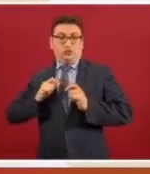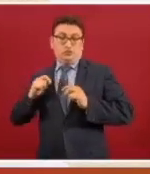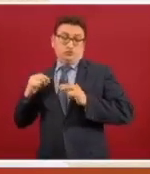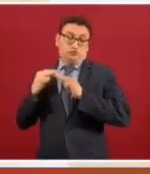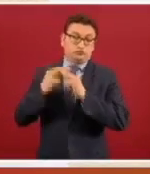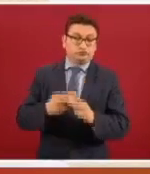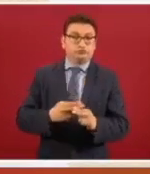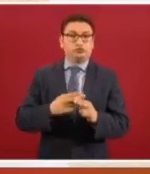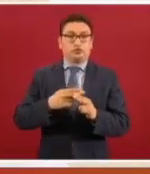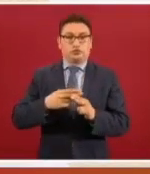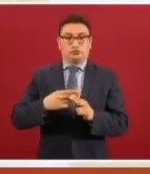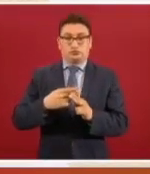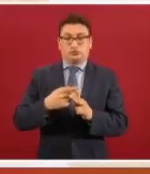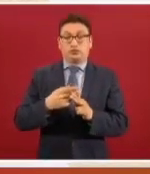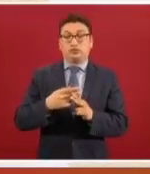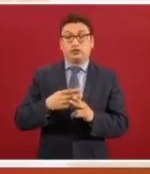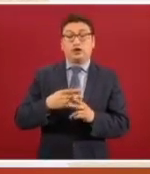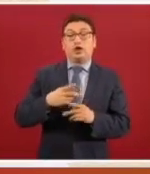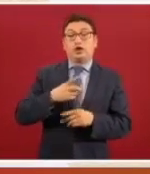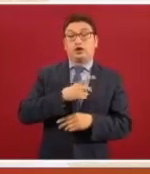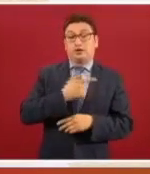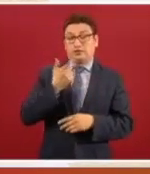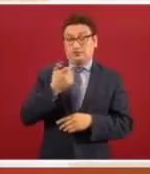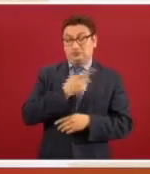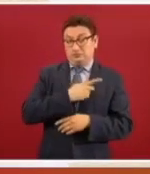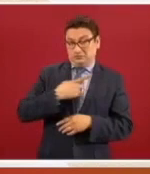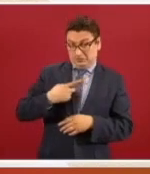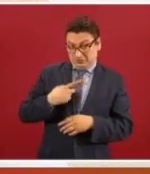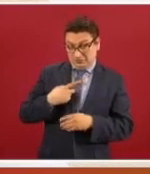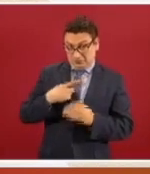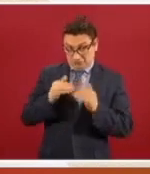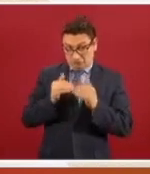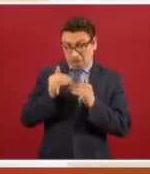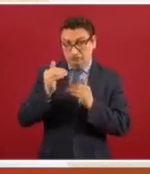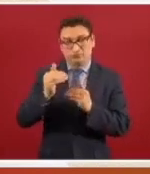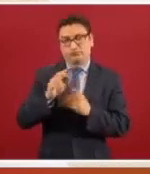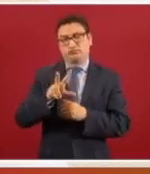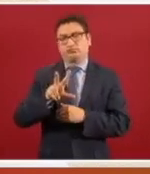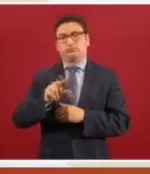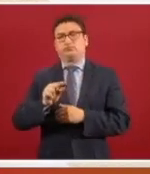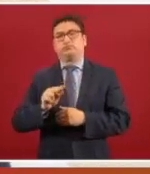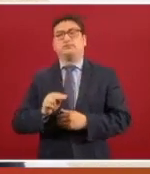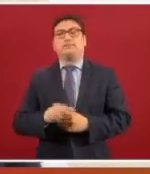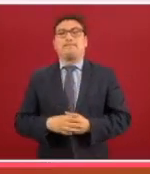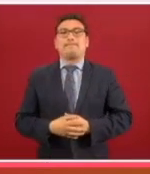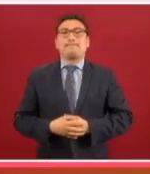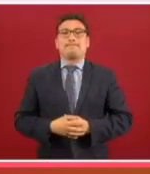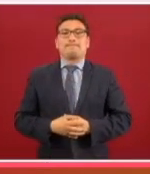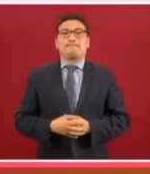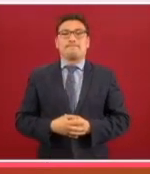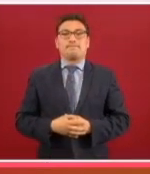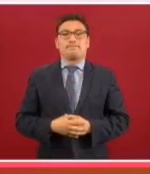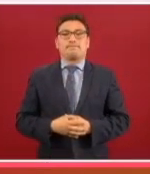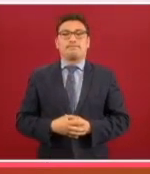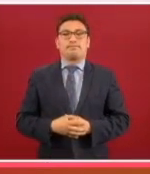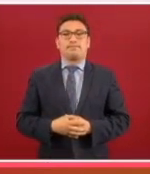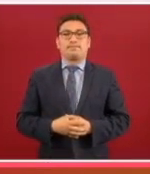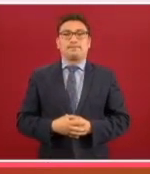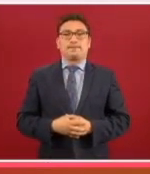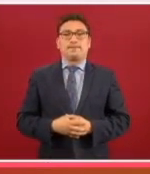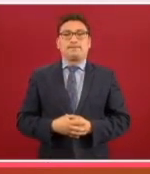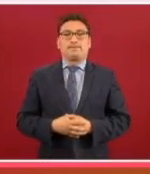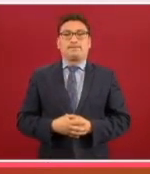aumentado la deuda pública en términos reales. Sigue en marcha